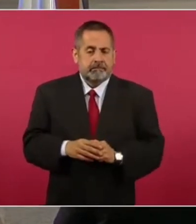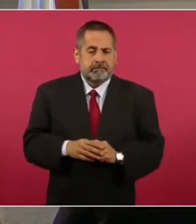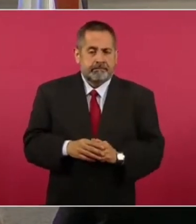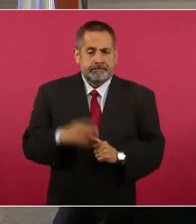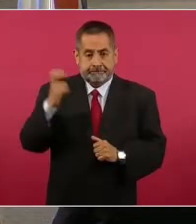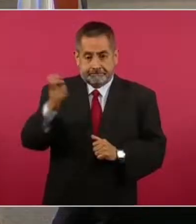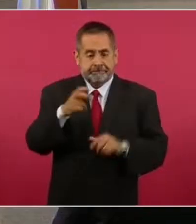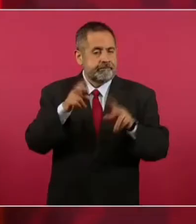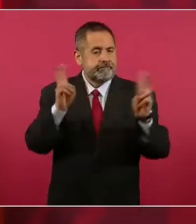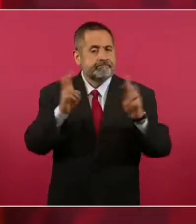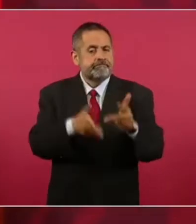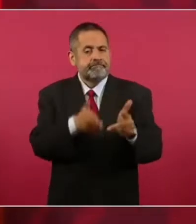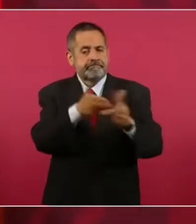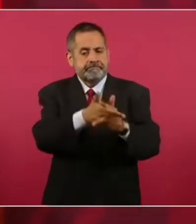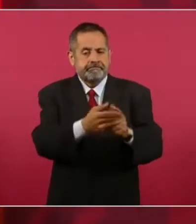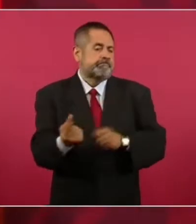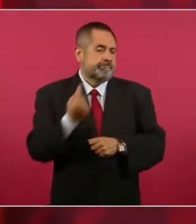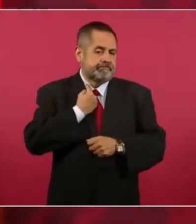estos homicidios.